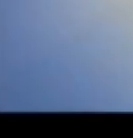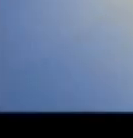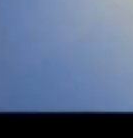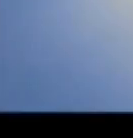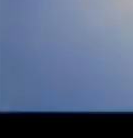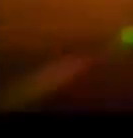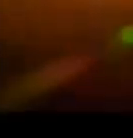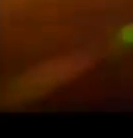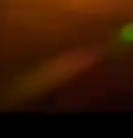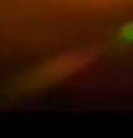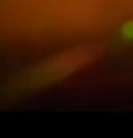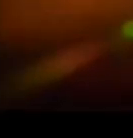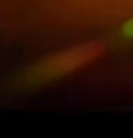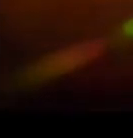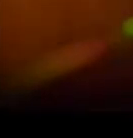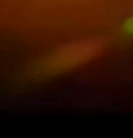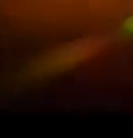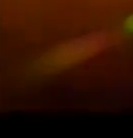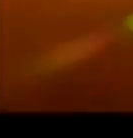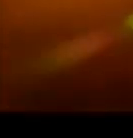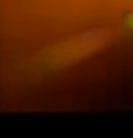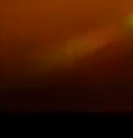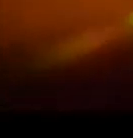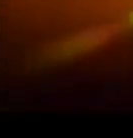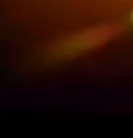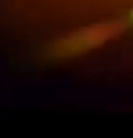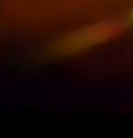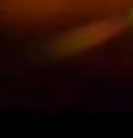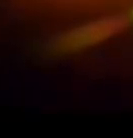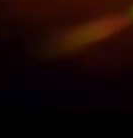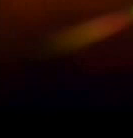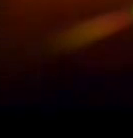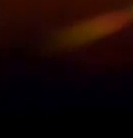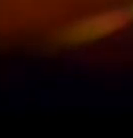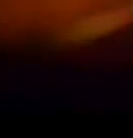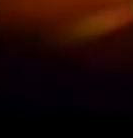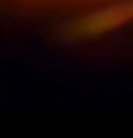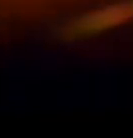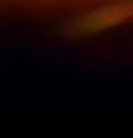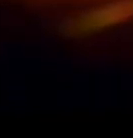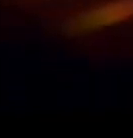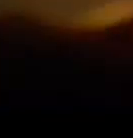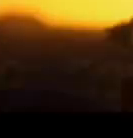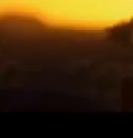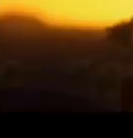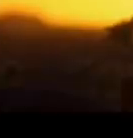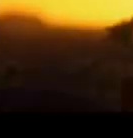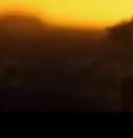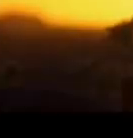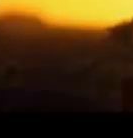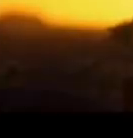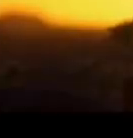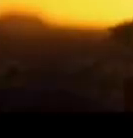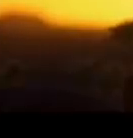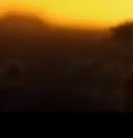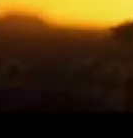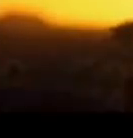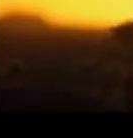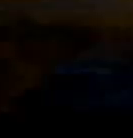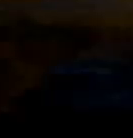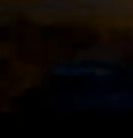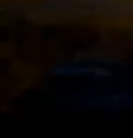El sol es la estrella que dirige el ritmo diario de la vida en la Tierra.